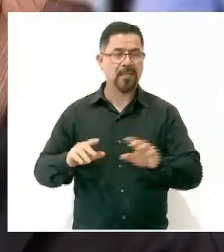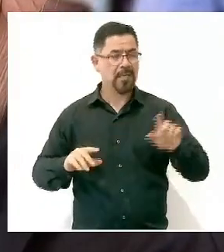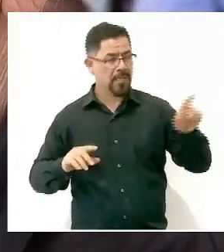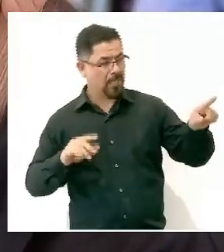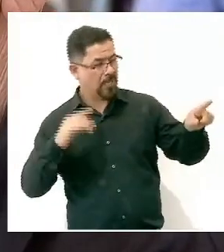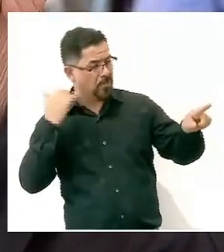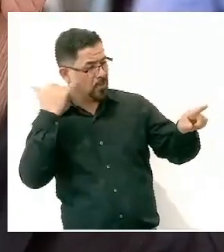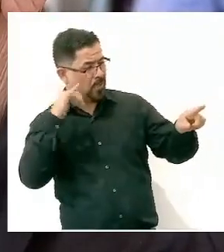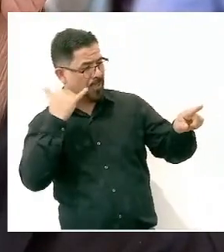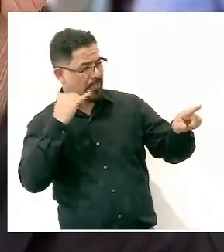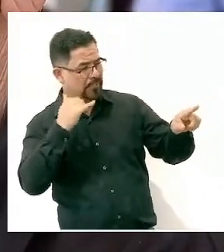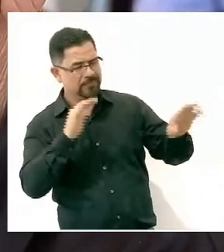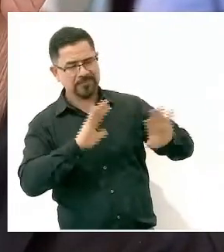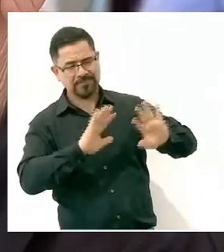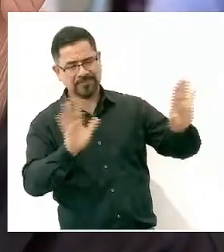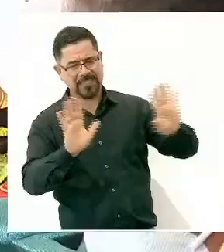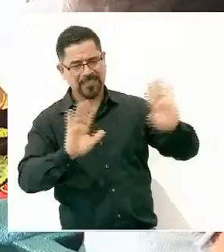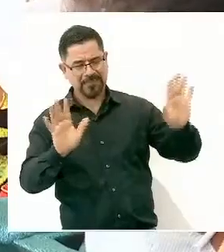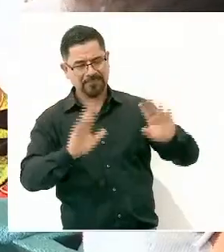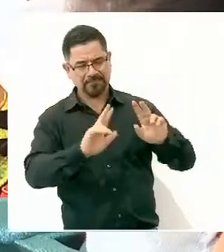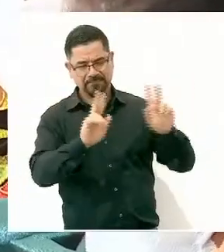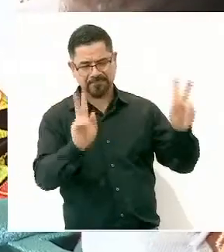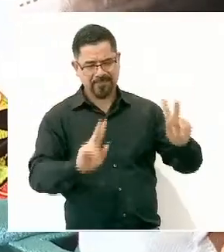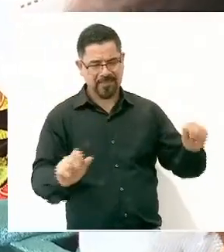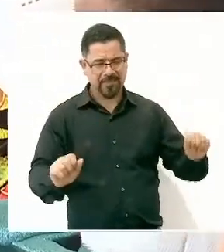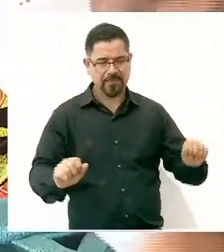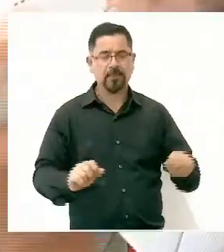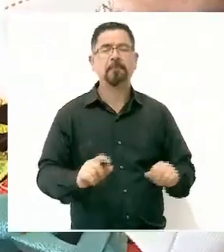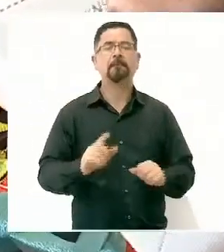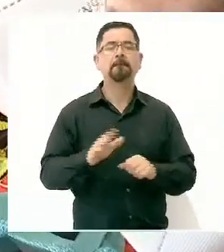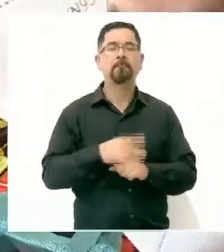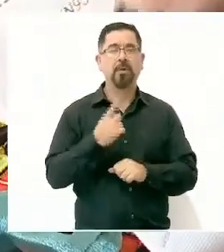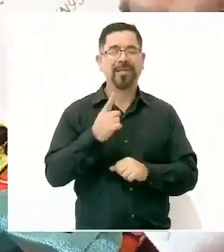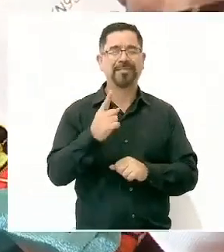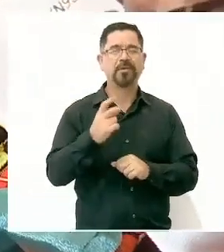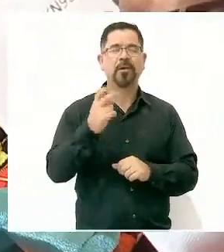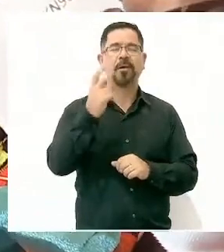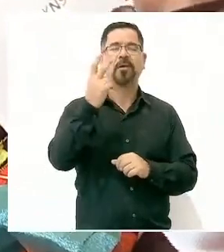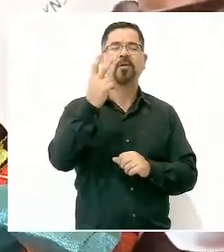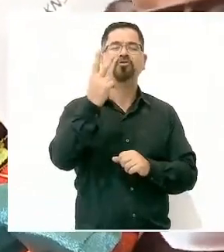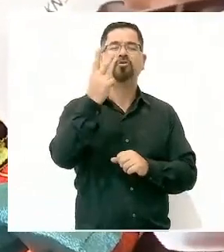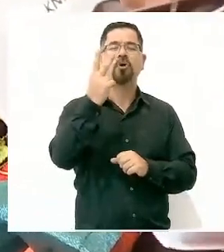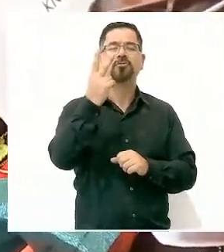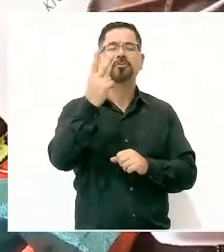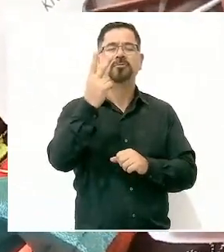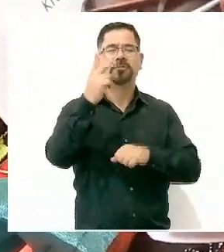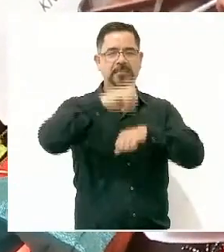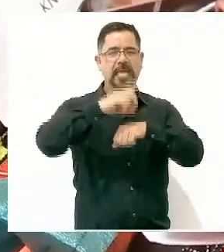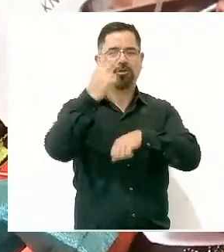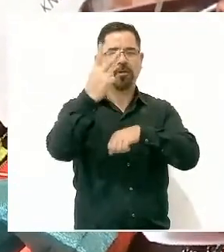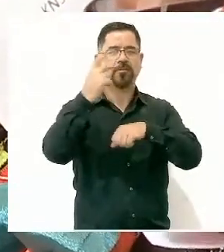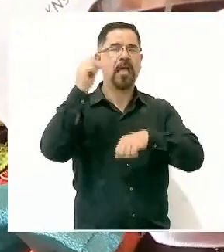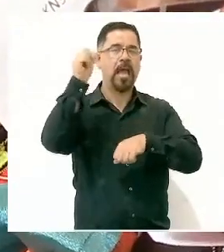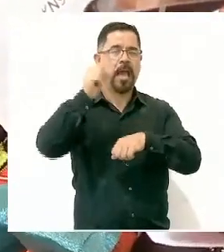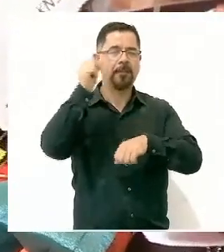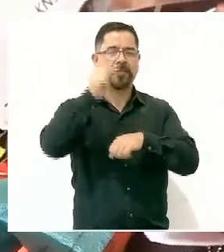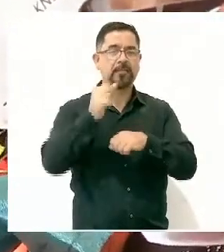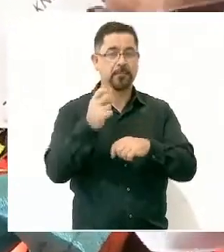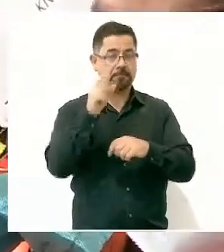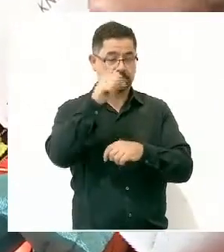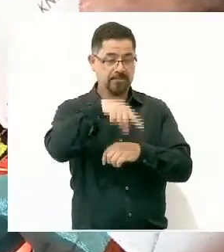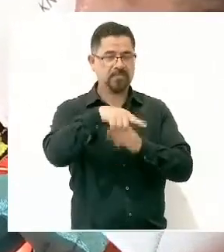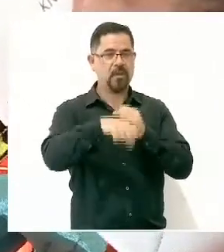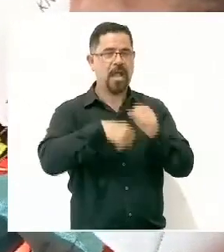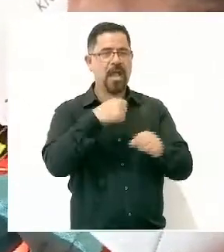Yucatán. En la celebración del 2 de abril de ese año, se otorga